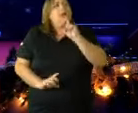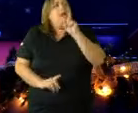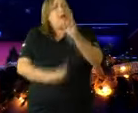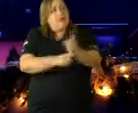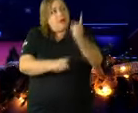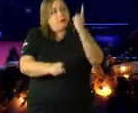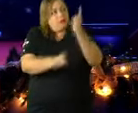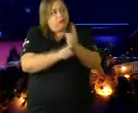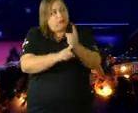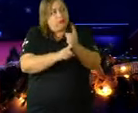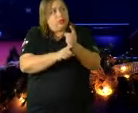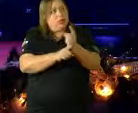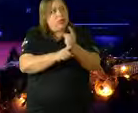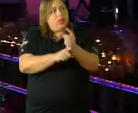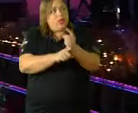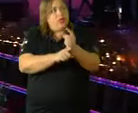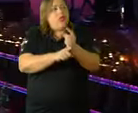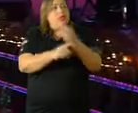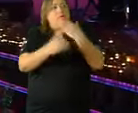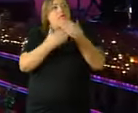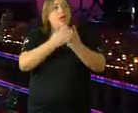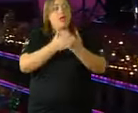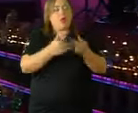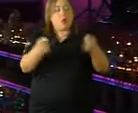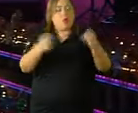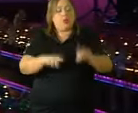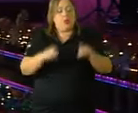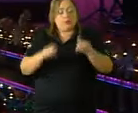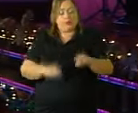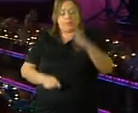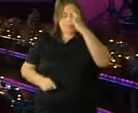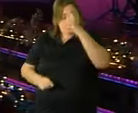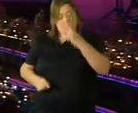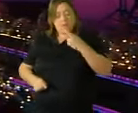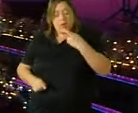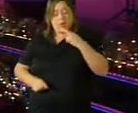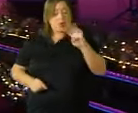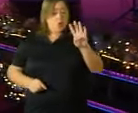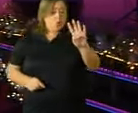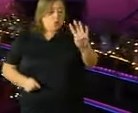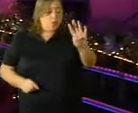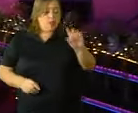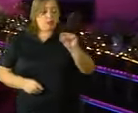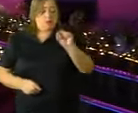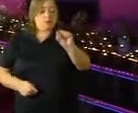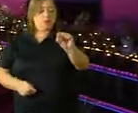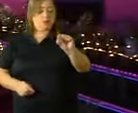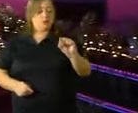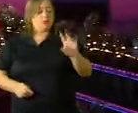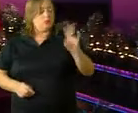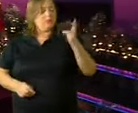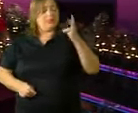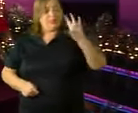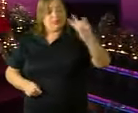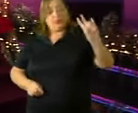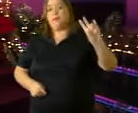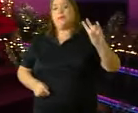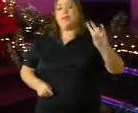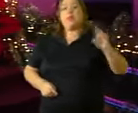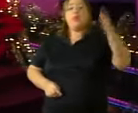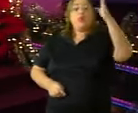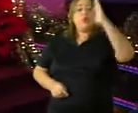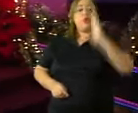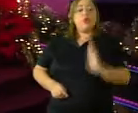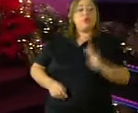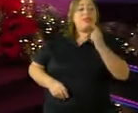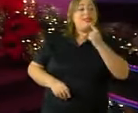bueno viene. La Biblia declara y dice en Romanos 4:17, Dios llama las